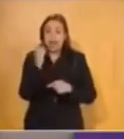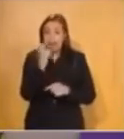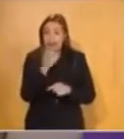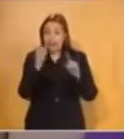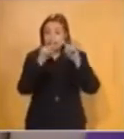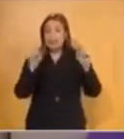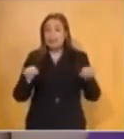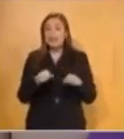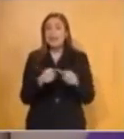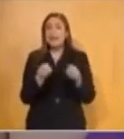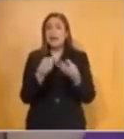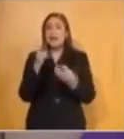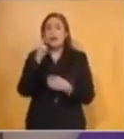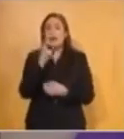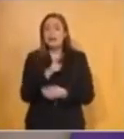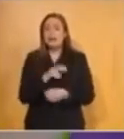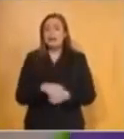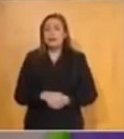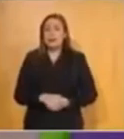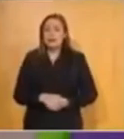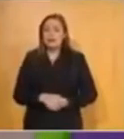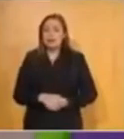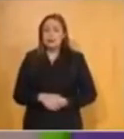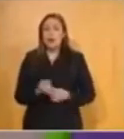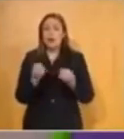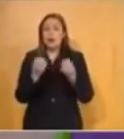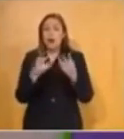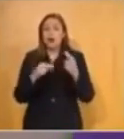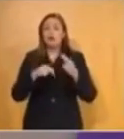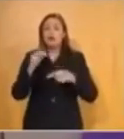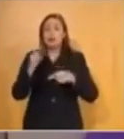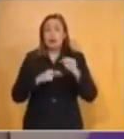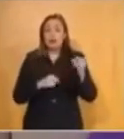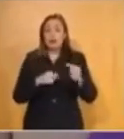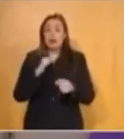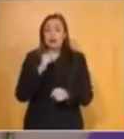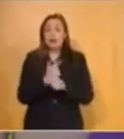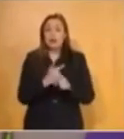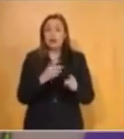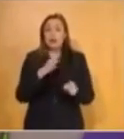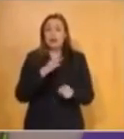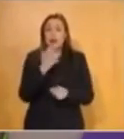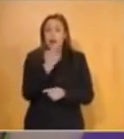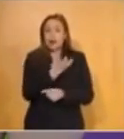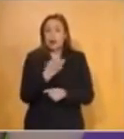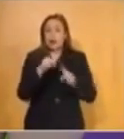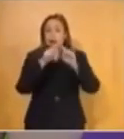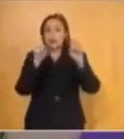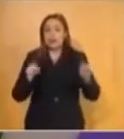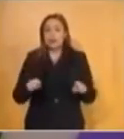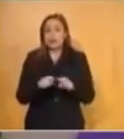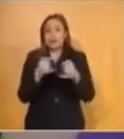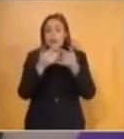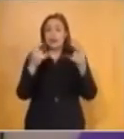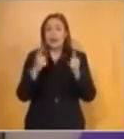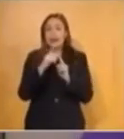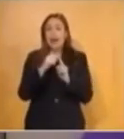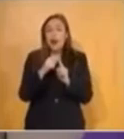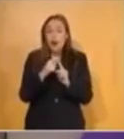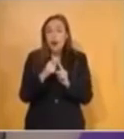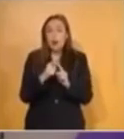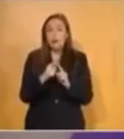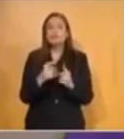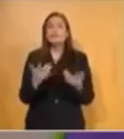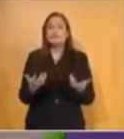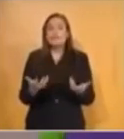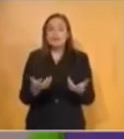strip? ¿Cuántos niveles alcanzas a ver o detectas en esta tira cómica? Tier is the level. Dijimos que es